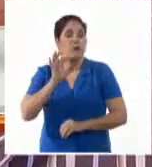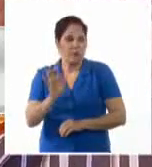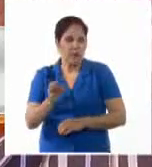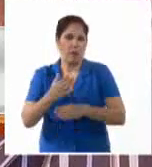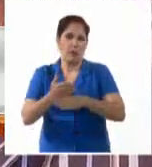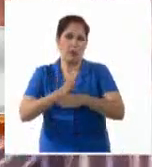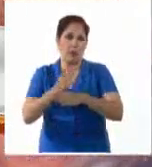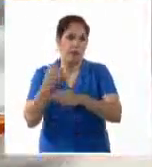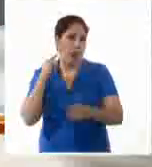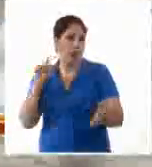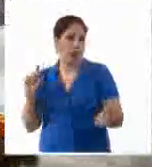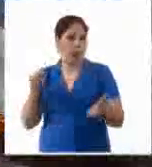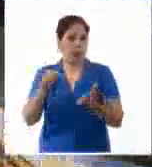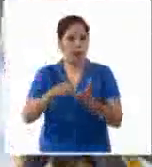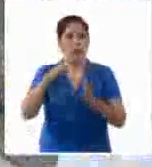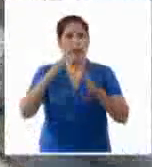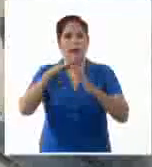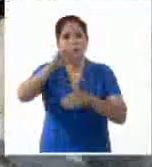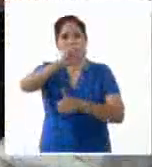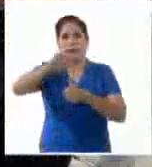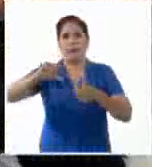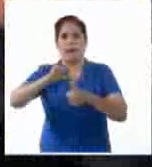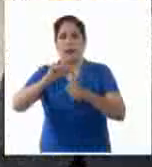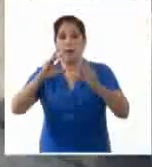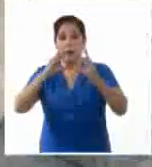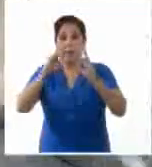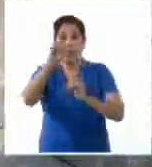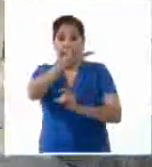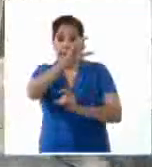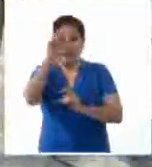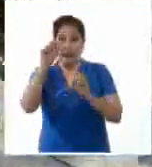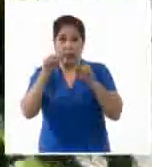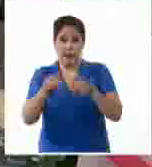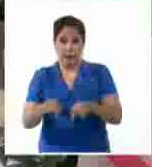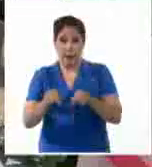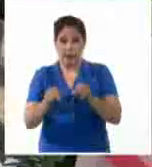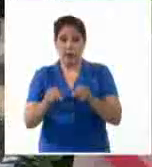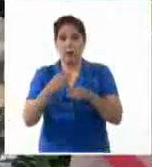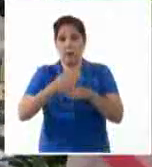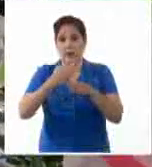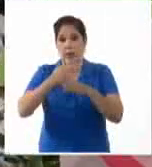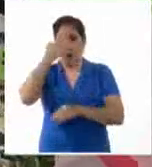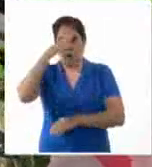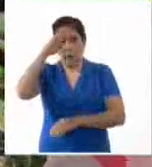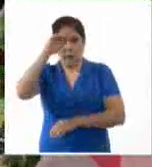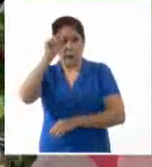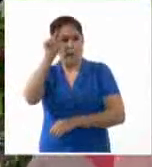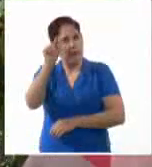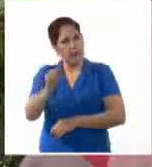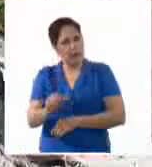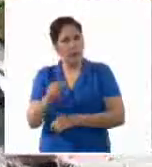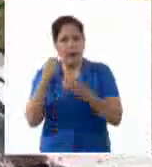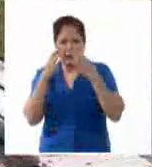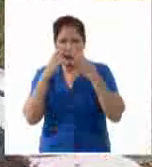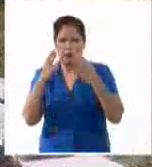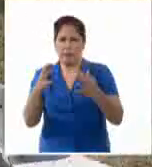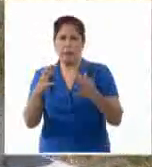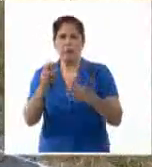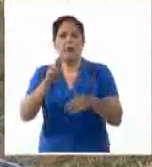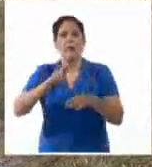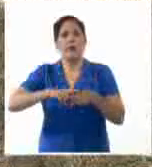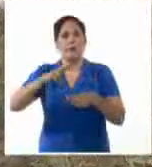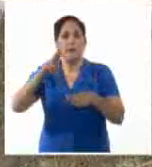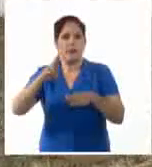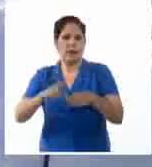estos años la Casa del Caribe. En el Cementerio Patrimonial Santa Ifigenia, académicos, portadores, una representación